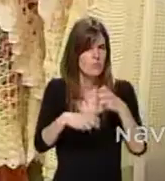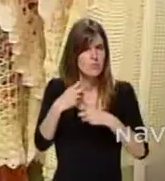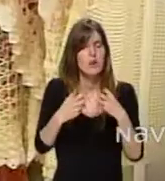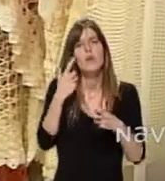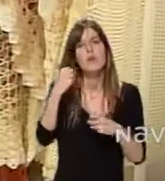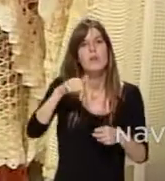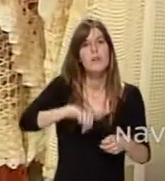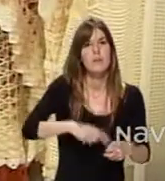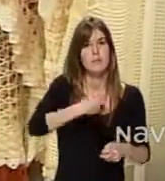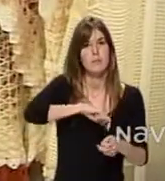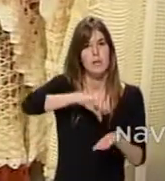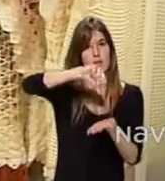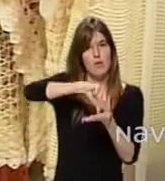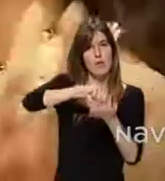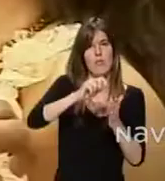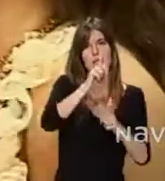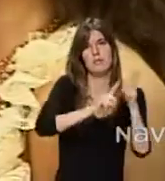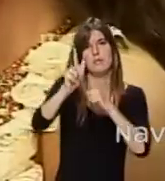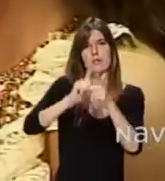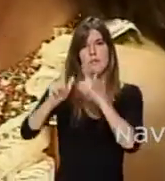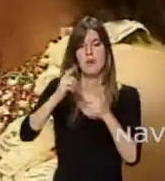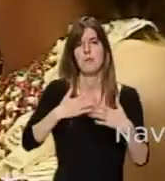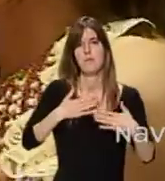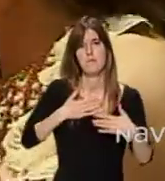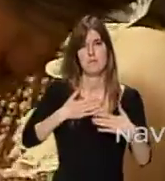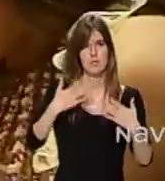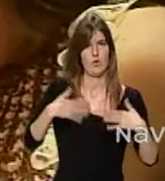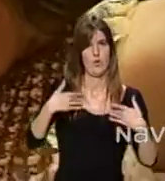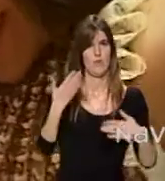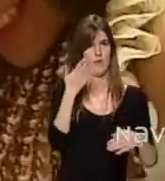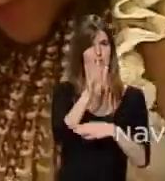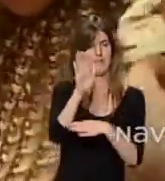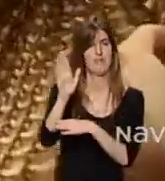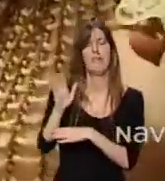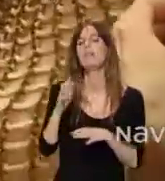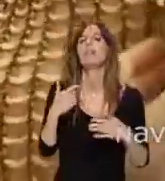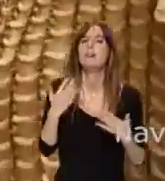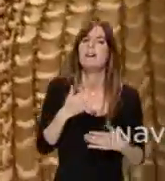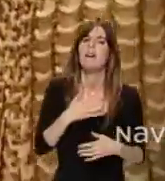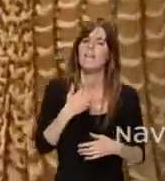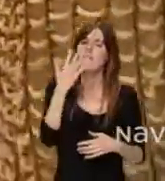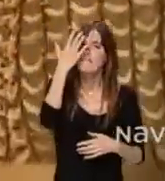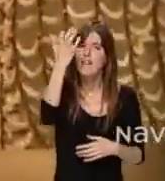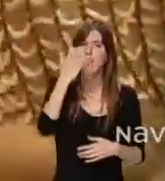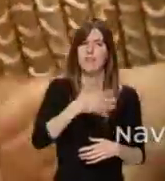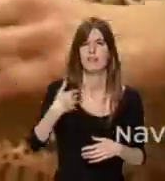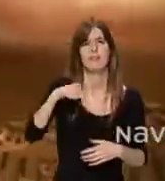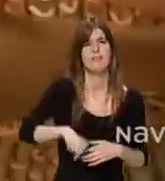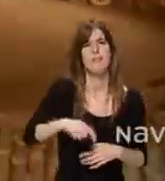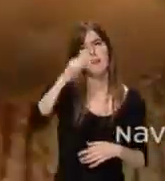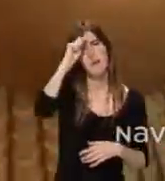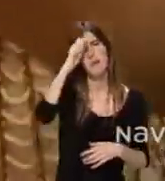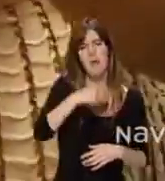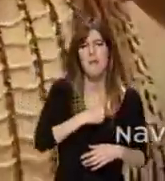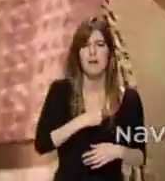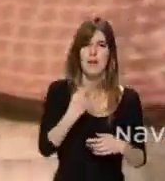otras ciudades de España para presentar mis colecciones y la verdad que era, echaba un poco en falta de haber algo aquí en